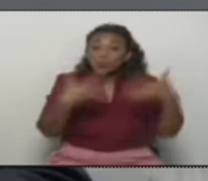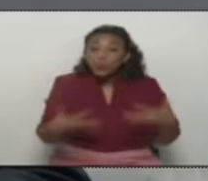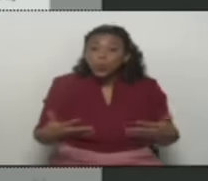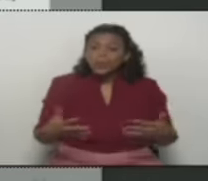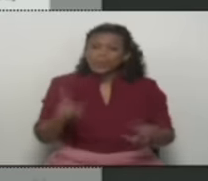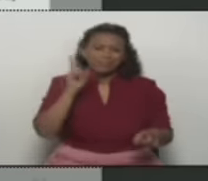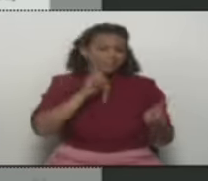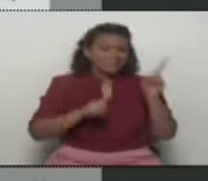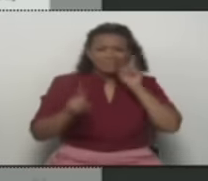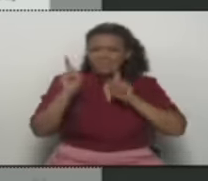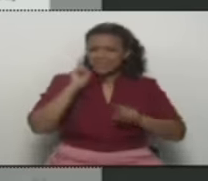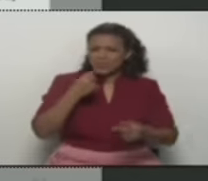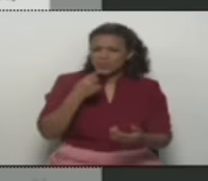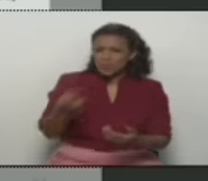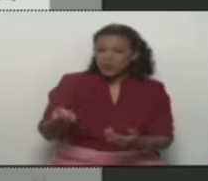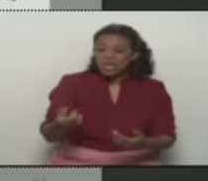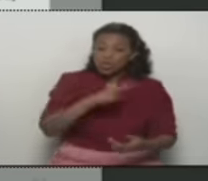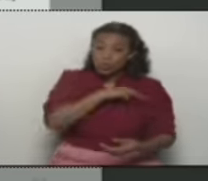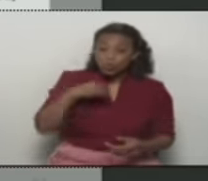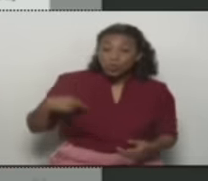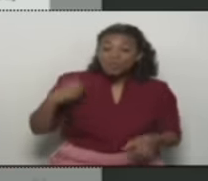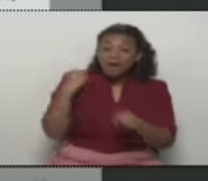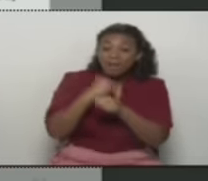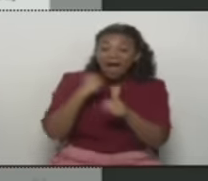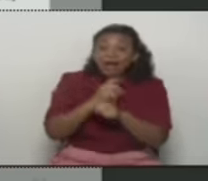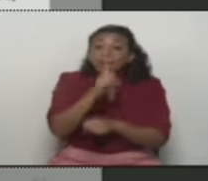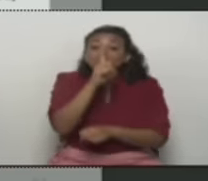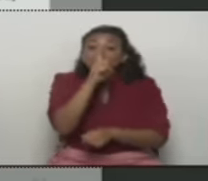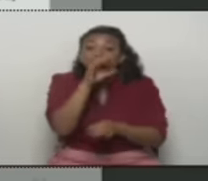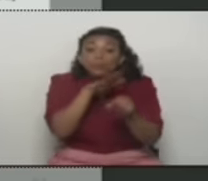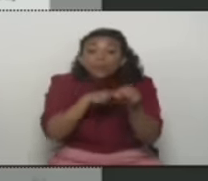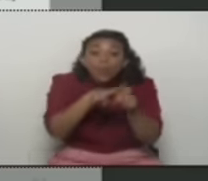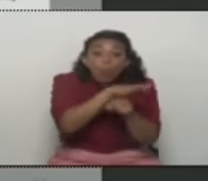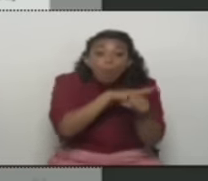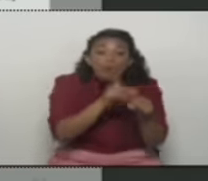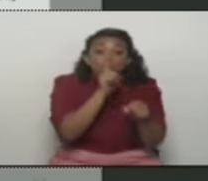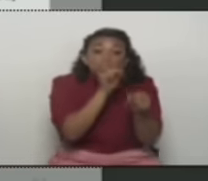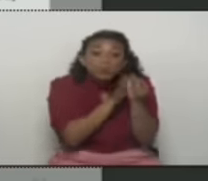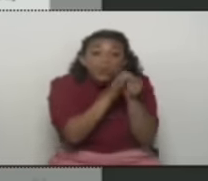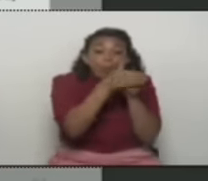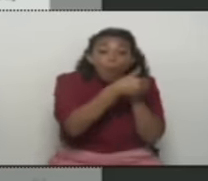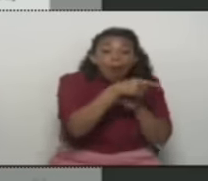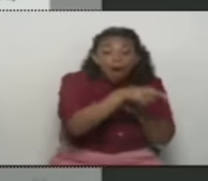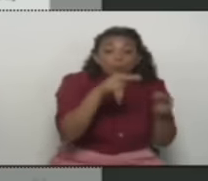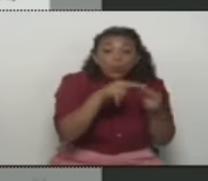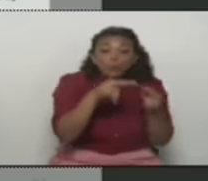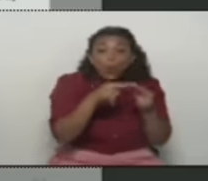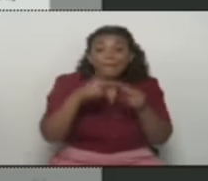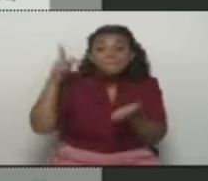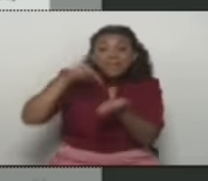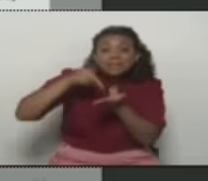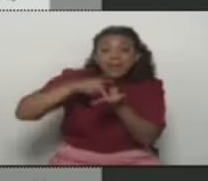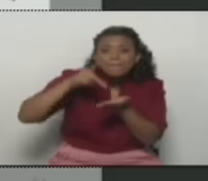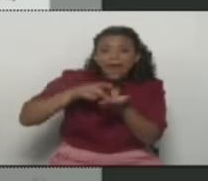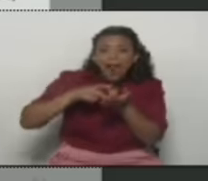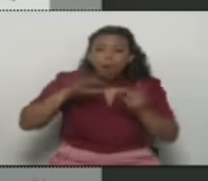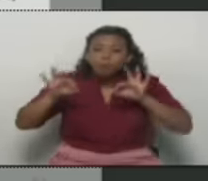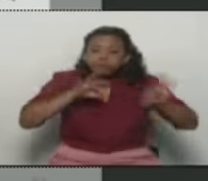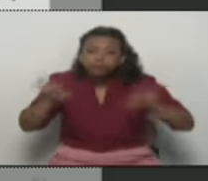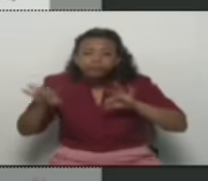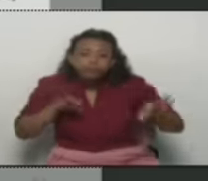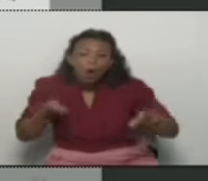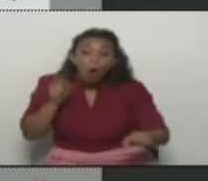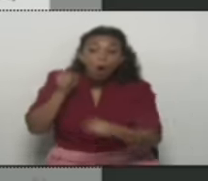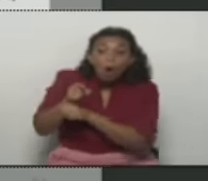falsa, que es que él dice, nosotros trabajamos con anónimos, somos muy conocidos, ahí dice, ¿eh? Su participación en operaciones